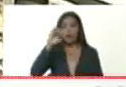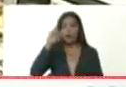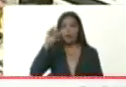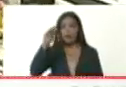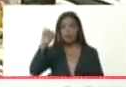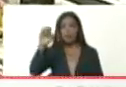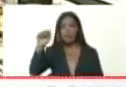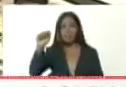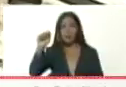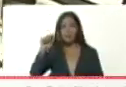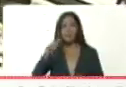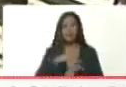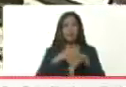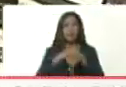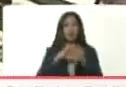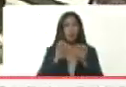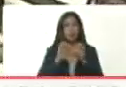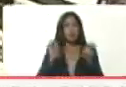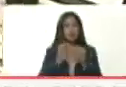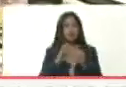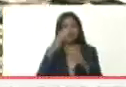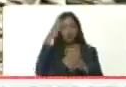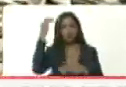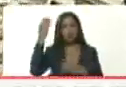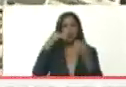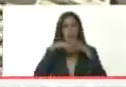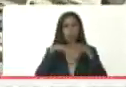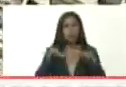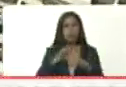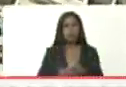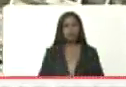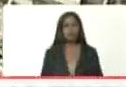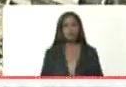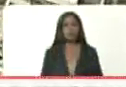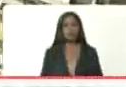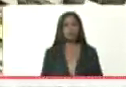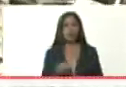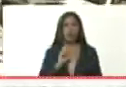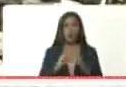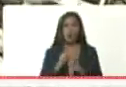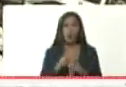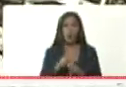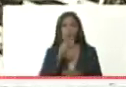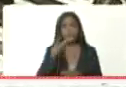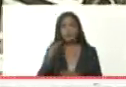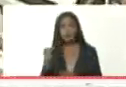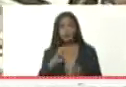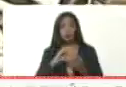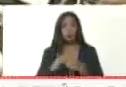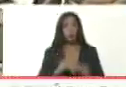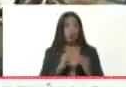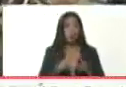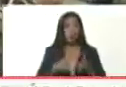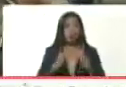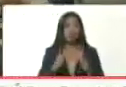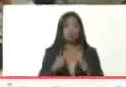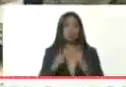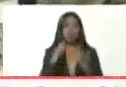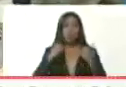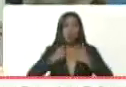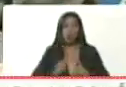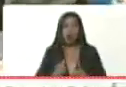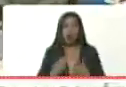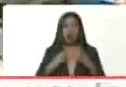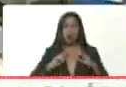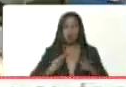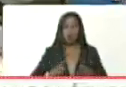ministerio de educación que dios me lo dijo el presidente que no está preparando a la gente para el mantenimiento cómo va el tema de los morrales y los